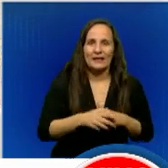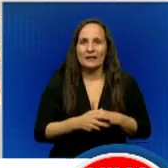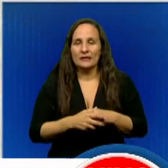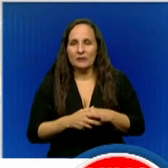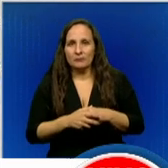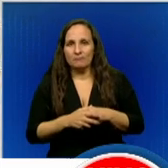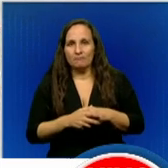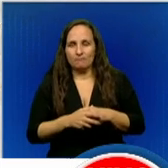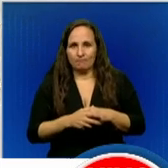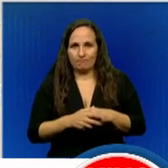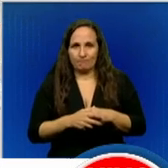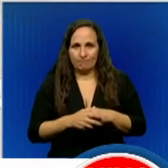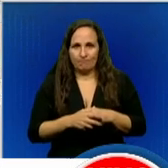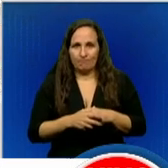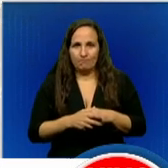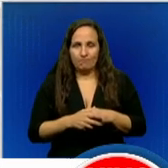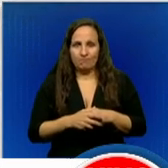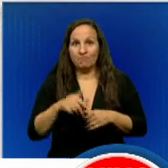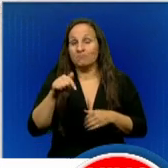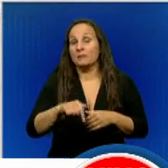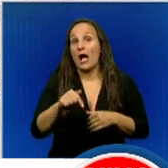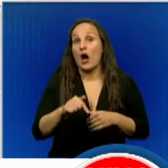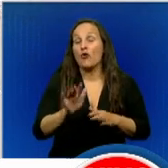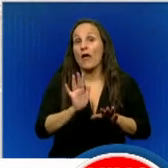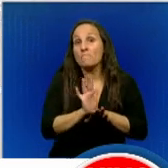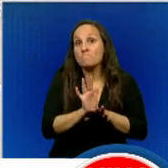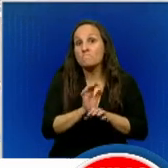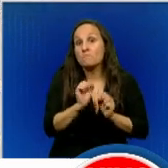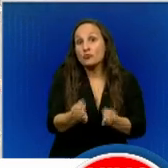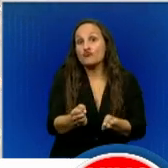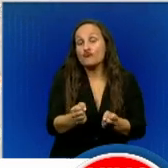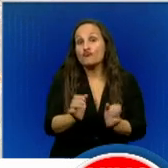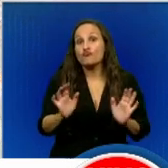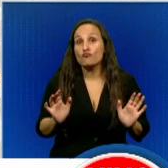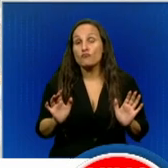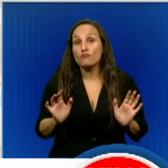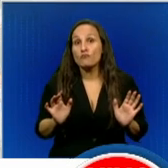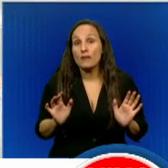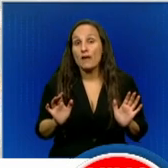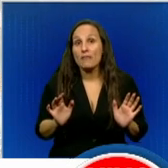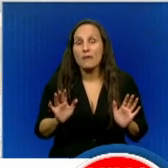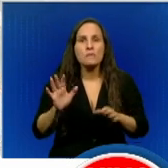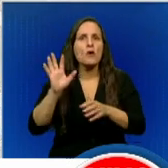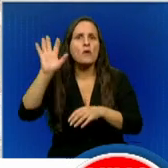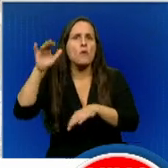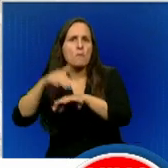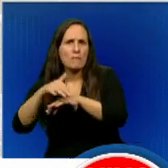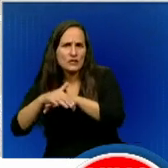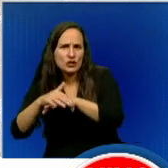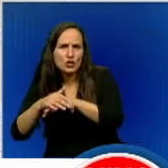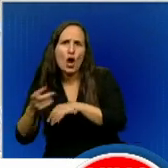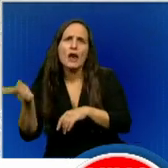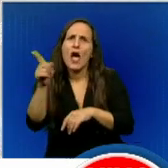pero ahora se deja en suspenso por lo cual no solamente emisiones sino cualquier